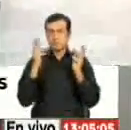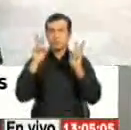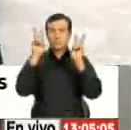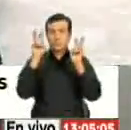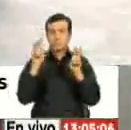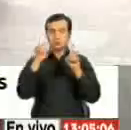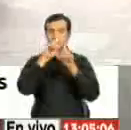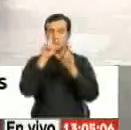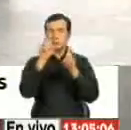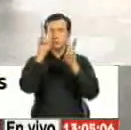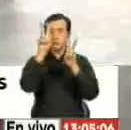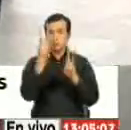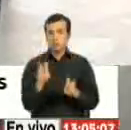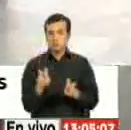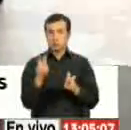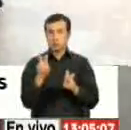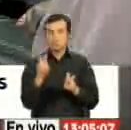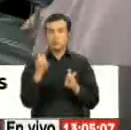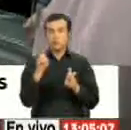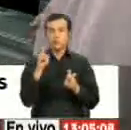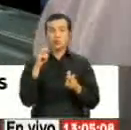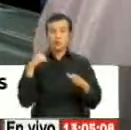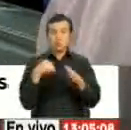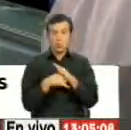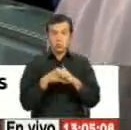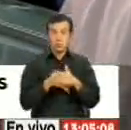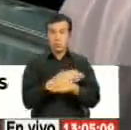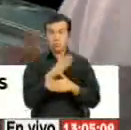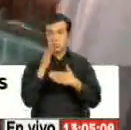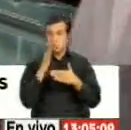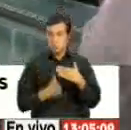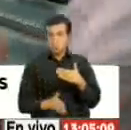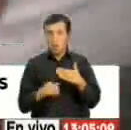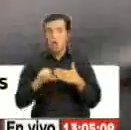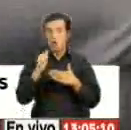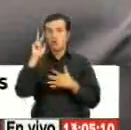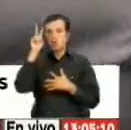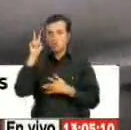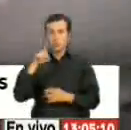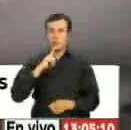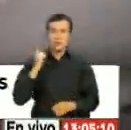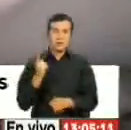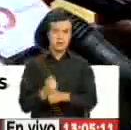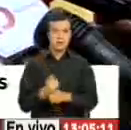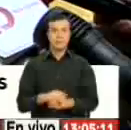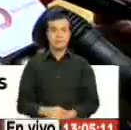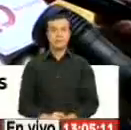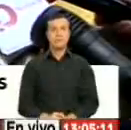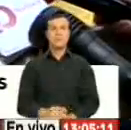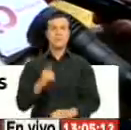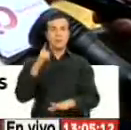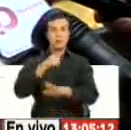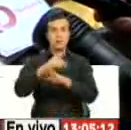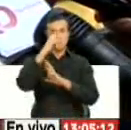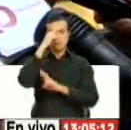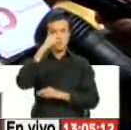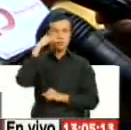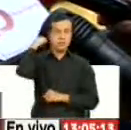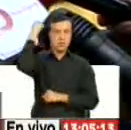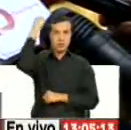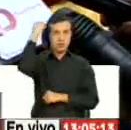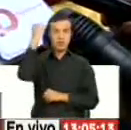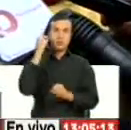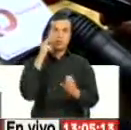a la pregunta relacionada con la no prescripción de los delitos contra menores manera exigir que se respeten los derechos de